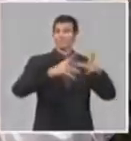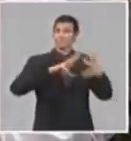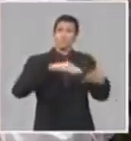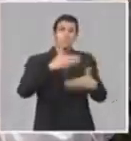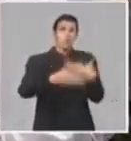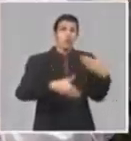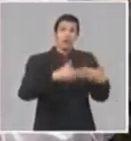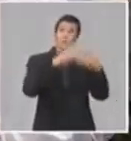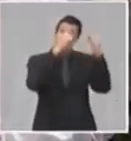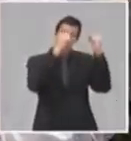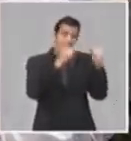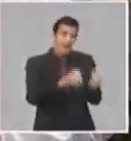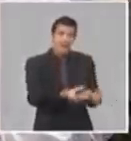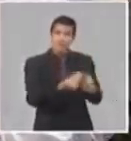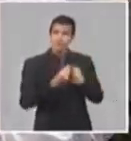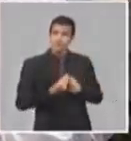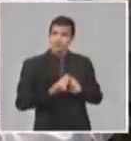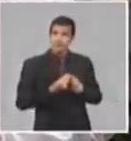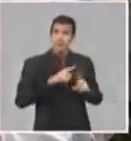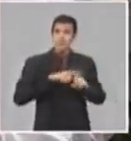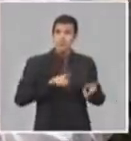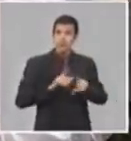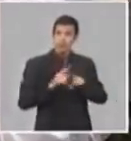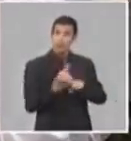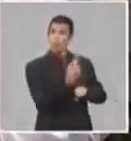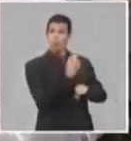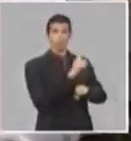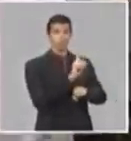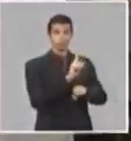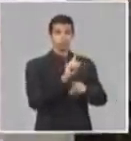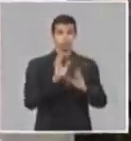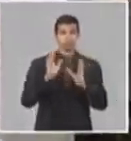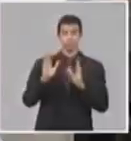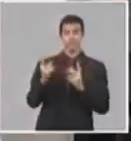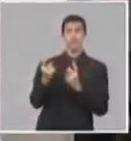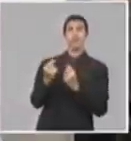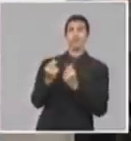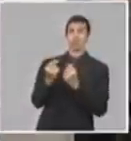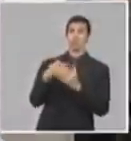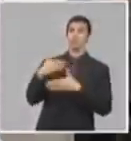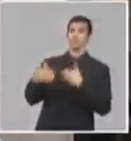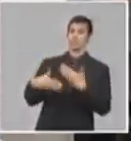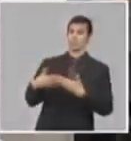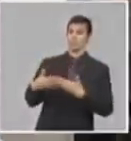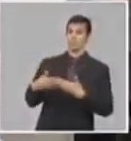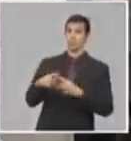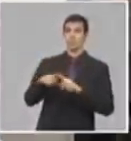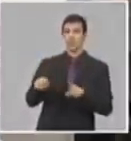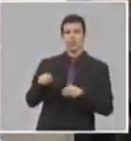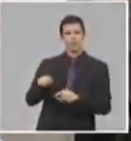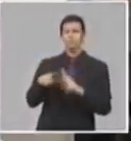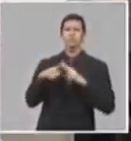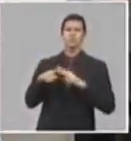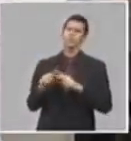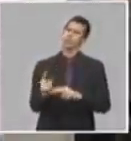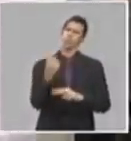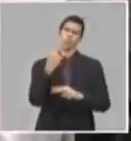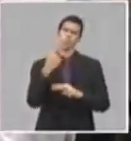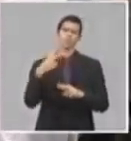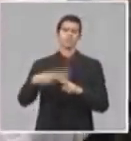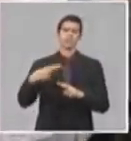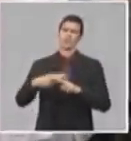por delante hoy. Y bueno, la situación económica, como hemos dicho, se enfrenta y se vence trabajando. Es lo que tenemos que hacer